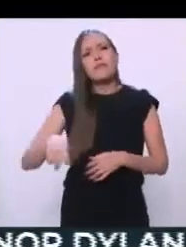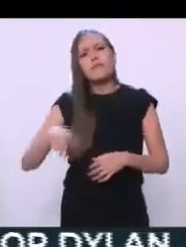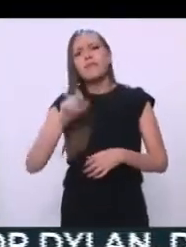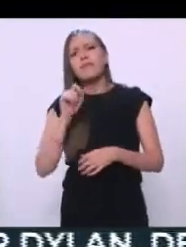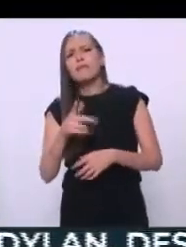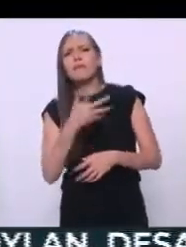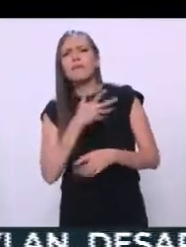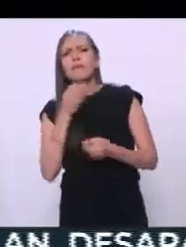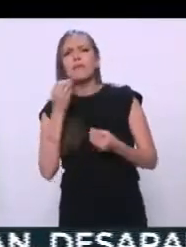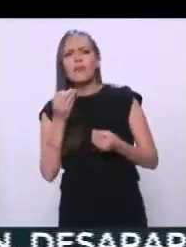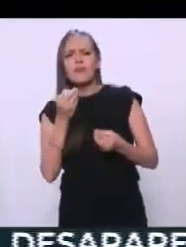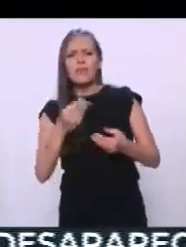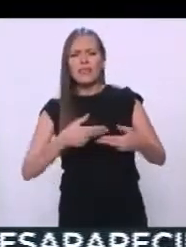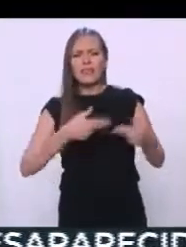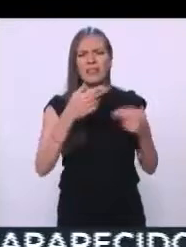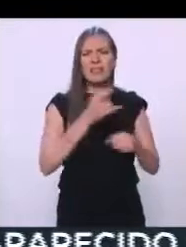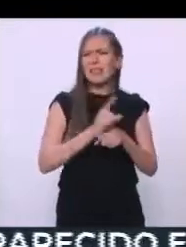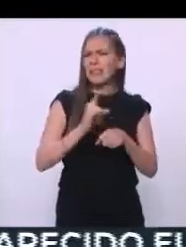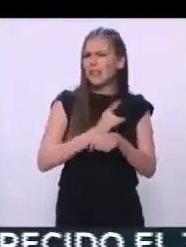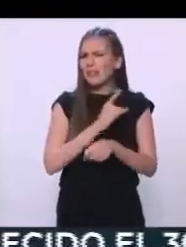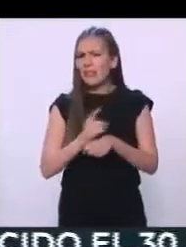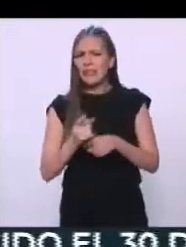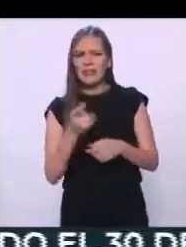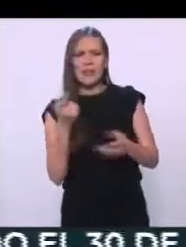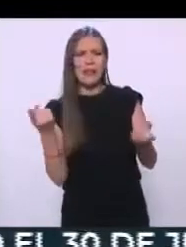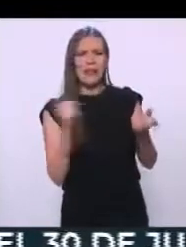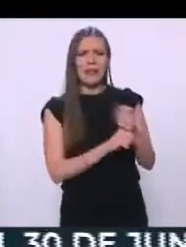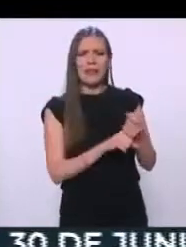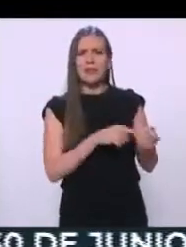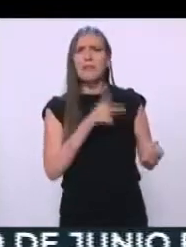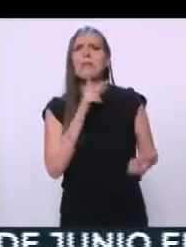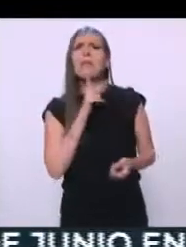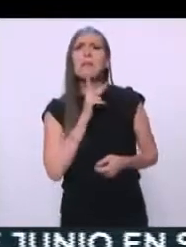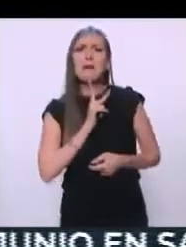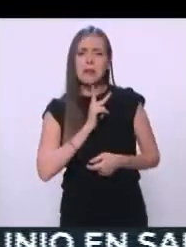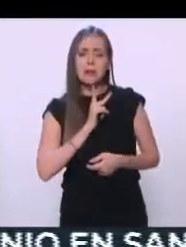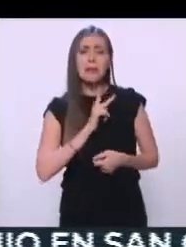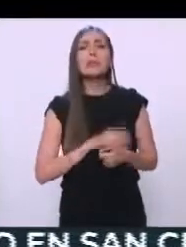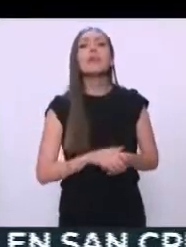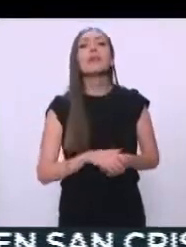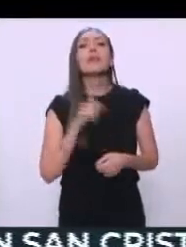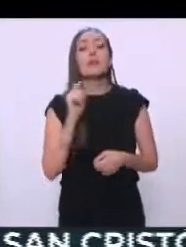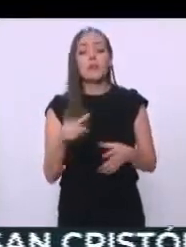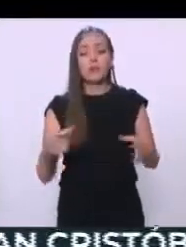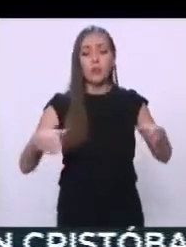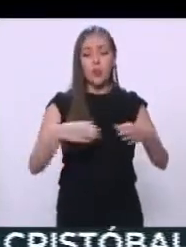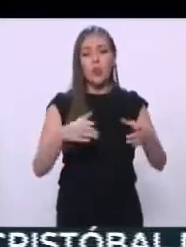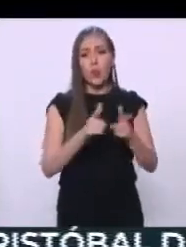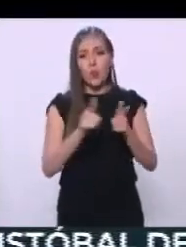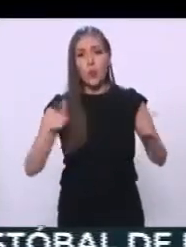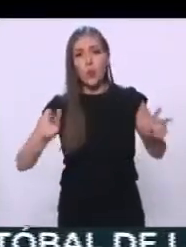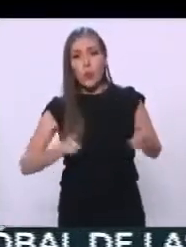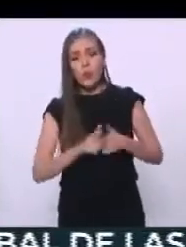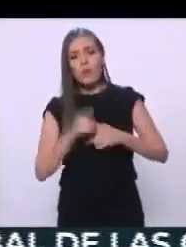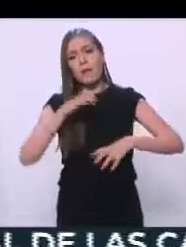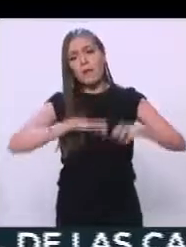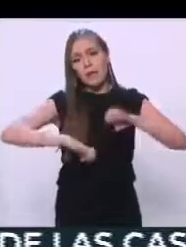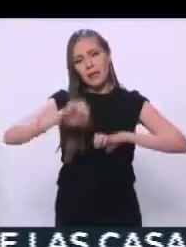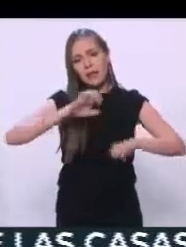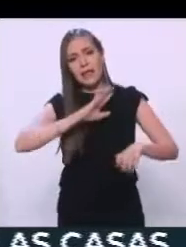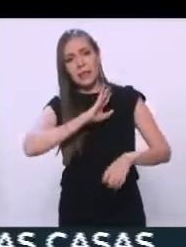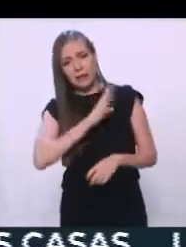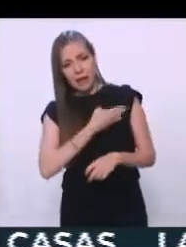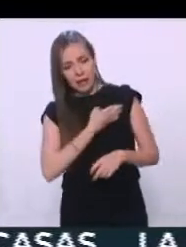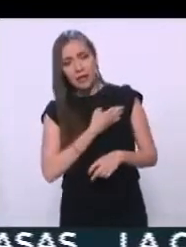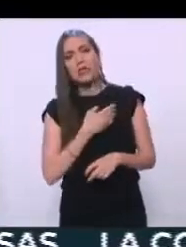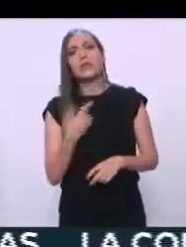negocios irregulares dentro de Pemex, donde el enlace con un grupo de empresarios e inversionistas españoles era Juan